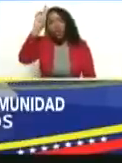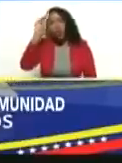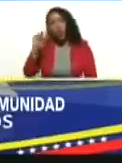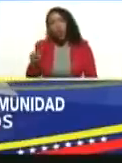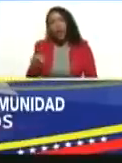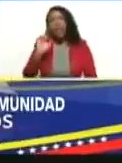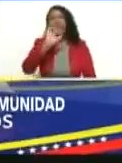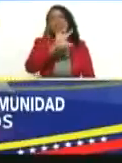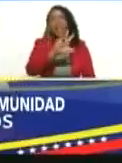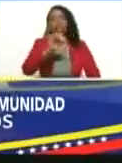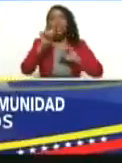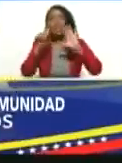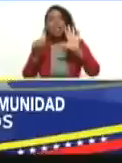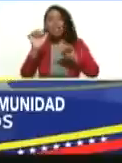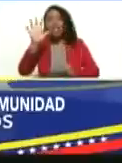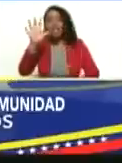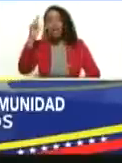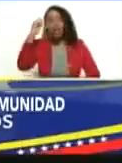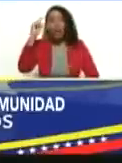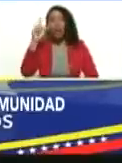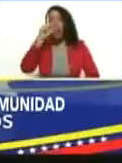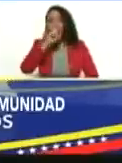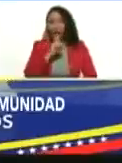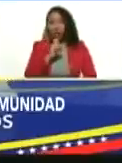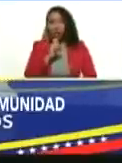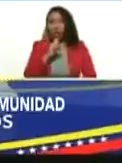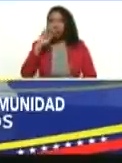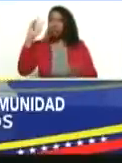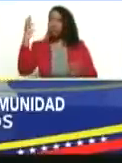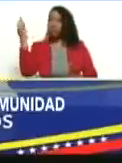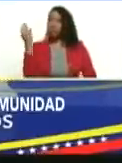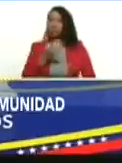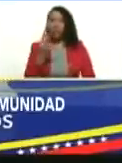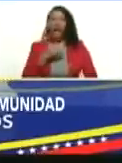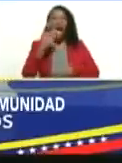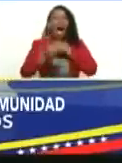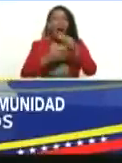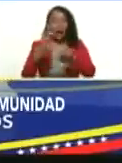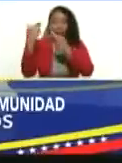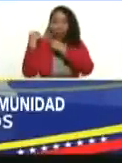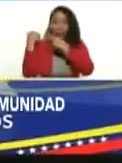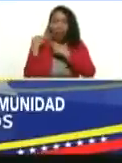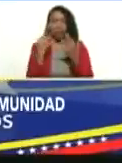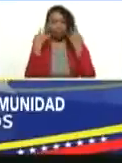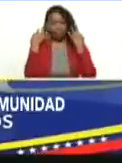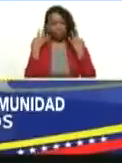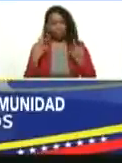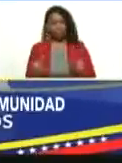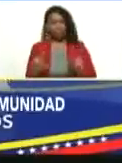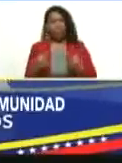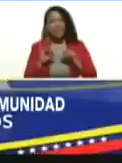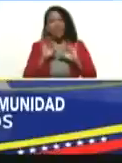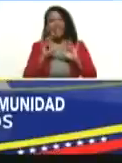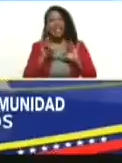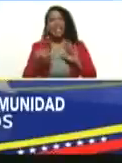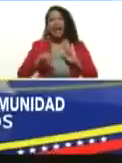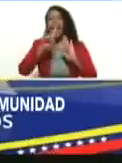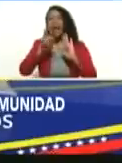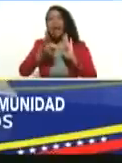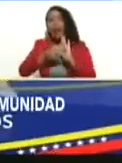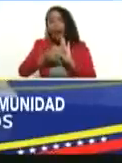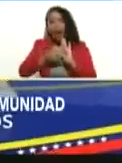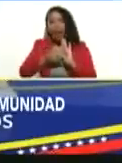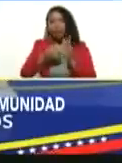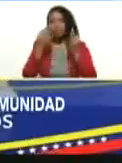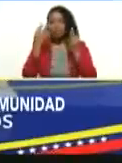los 365 días del año y que verdaderamente ocupe con dignidad una secretaría general que ocupe